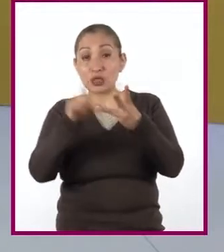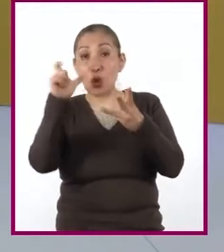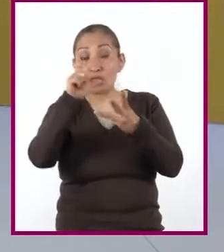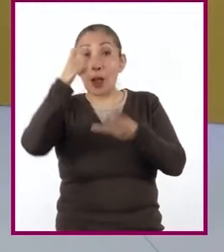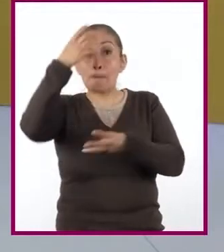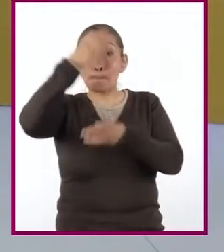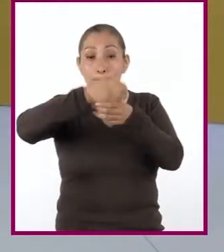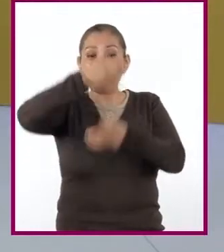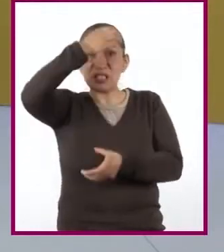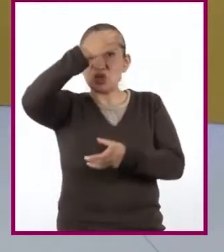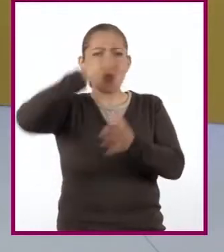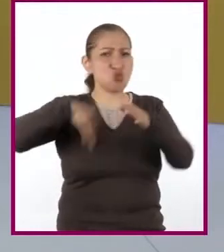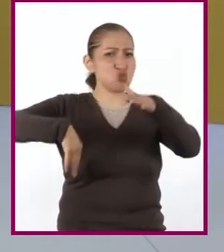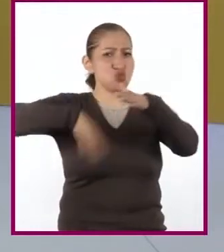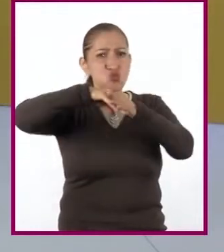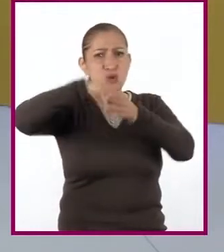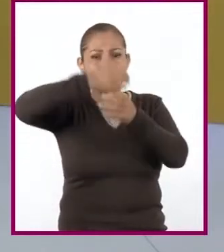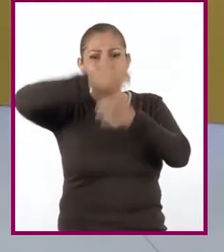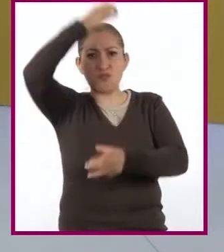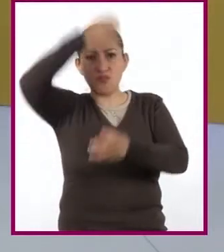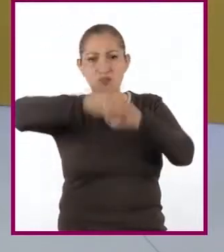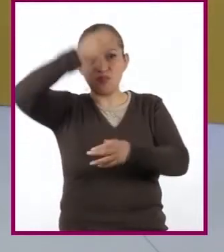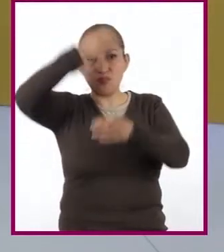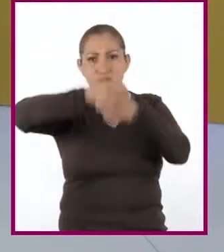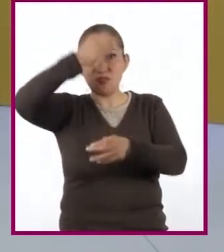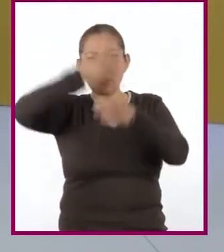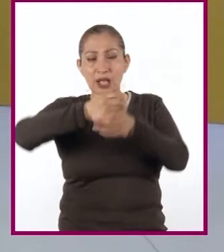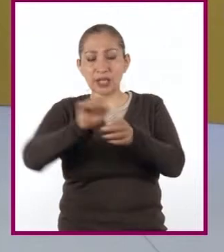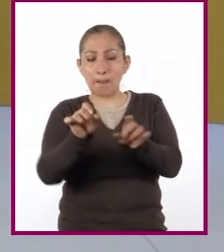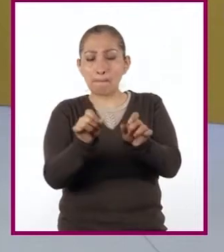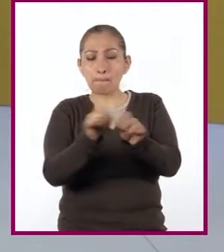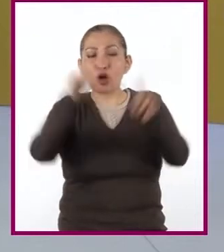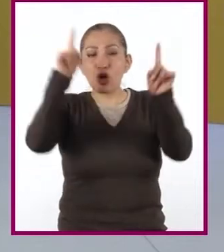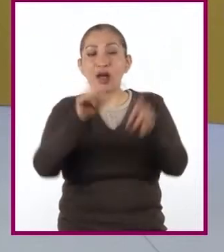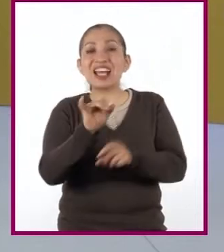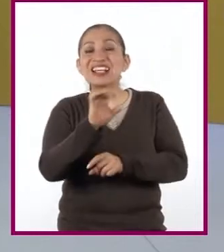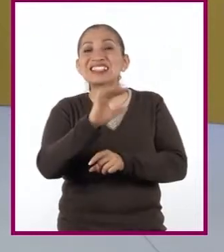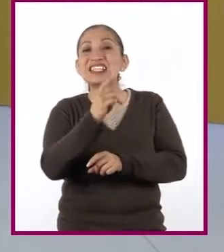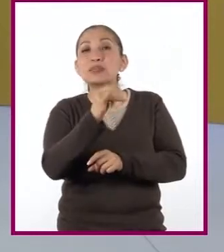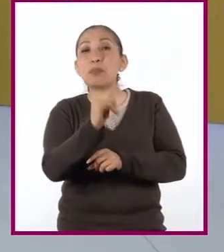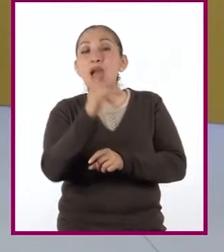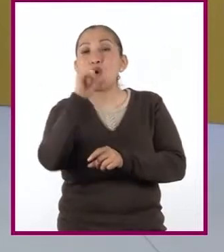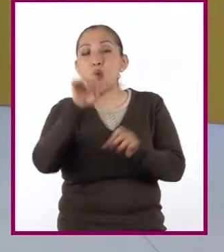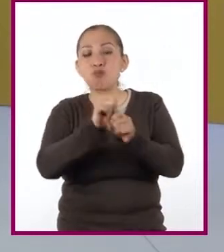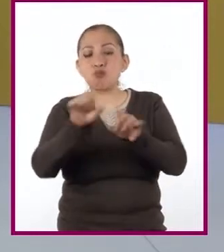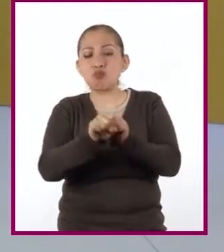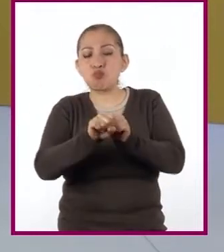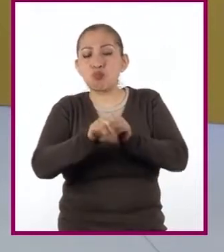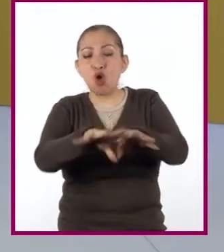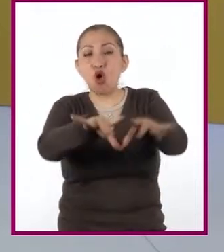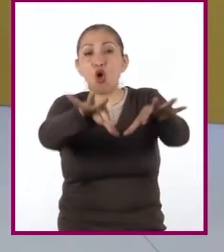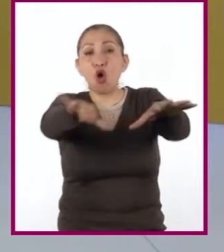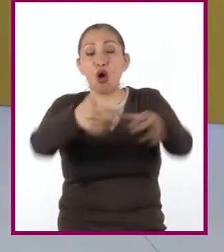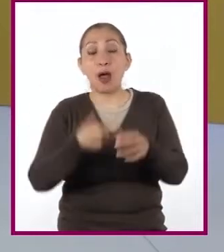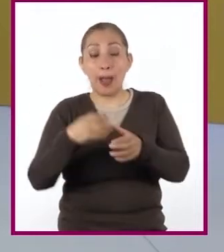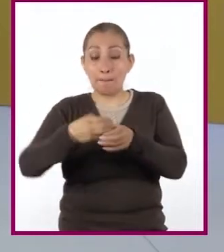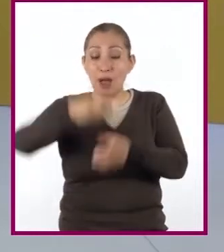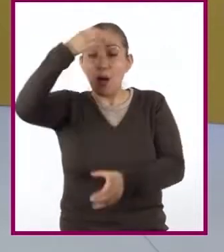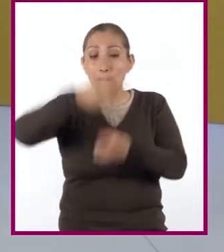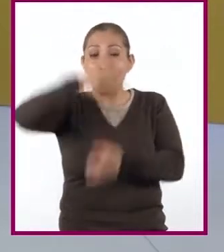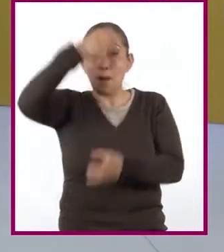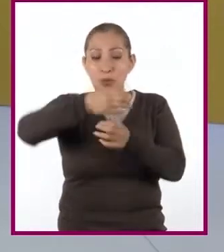el pistón alcanza su máximo recorrido, entonces se produce una chispa eléctrica que provoca una explosión con la que el pistón